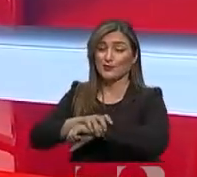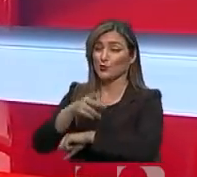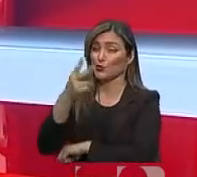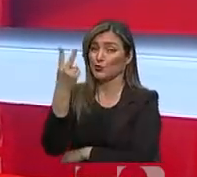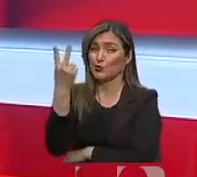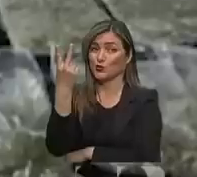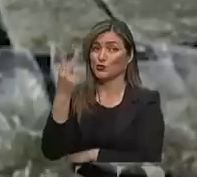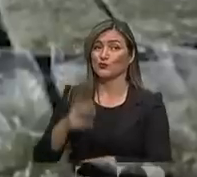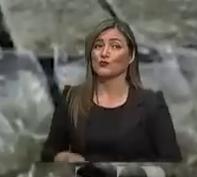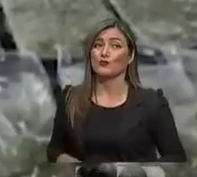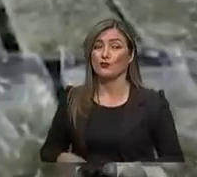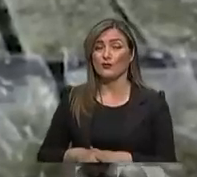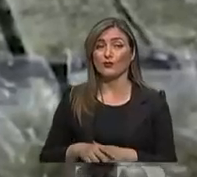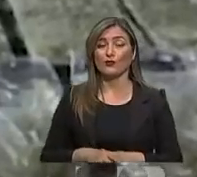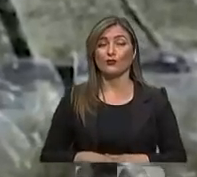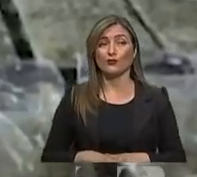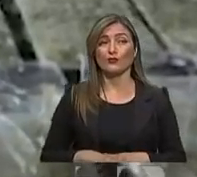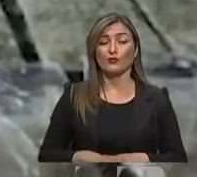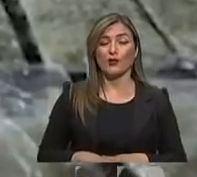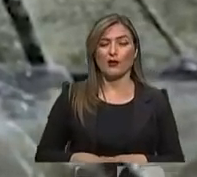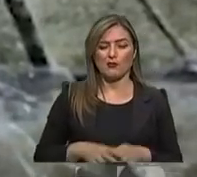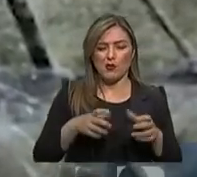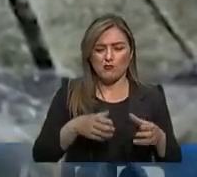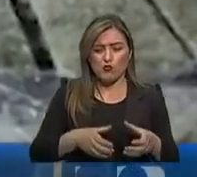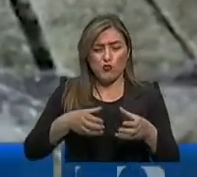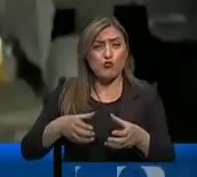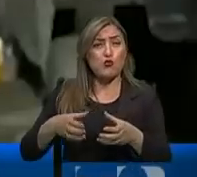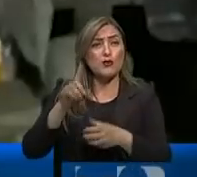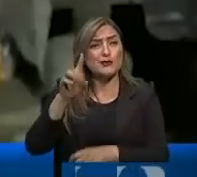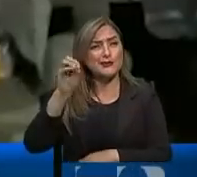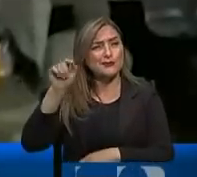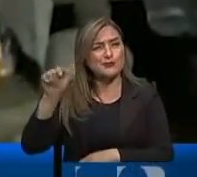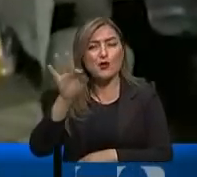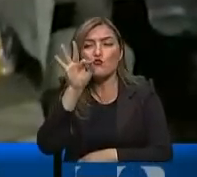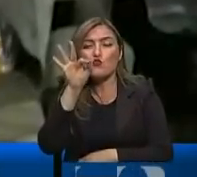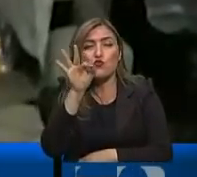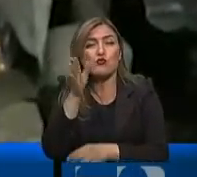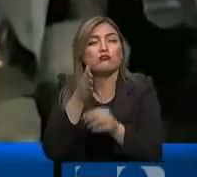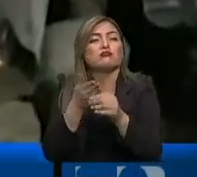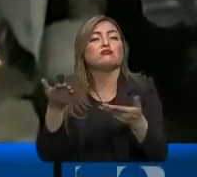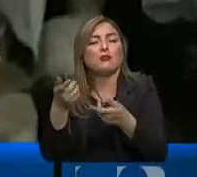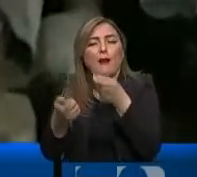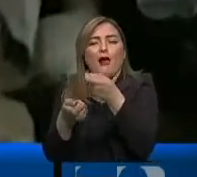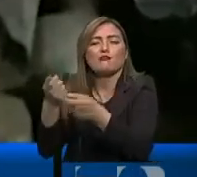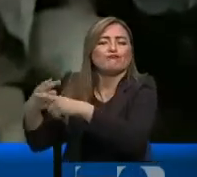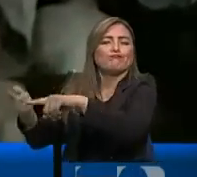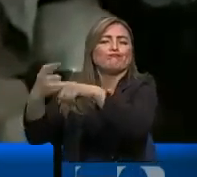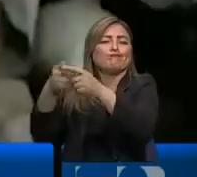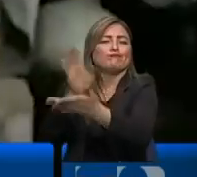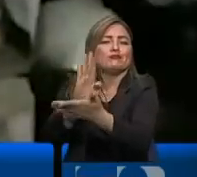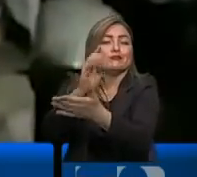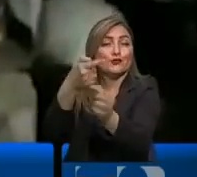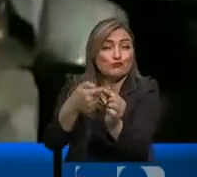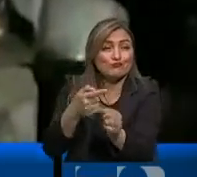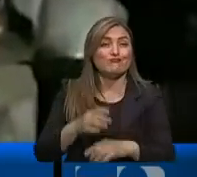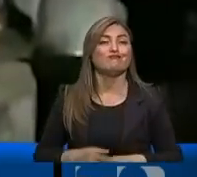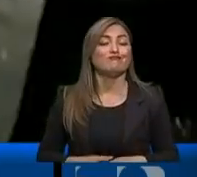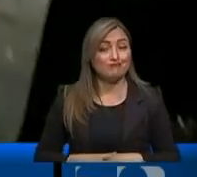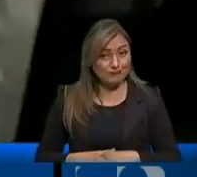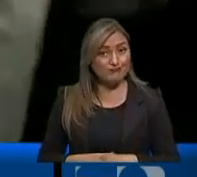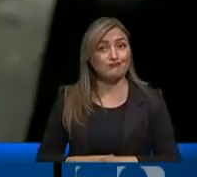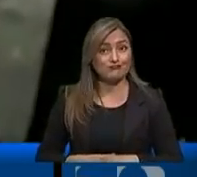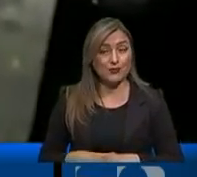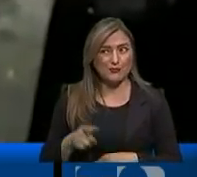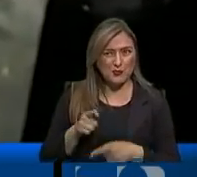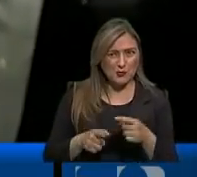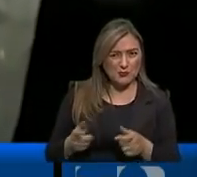dos personas. Son al menos 100.000 dosis de marihuana que pretendían ser vendidas en diferentes barrios de Quito. Sin embargo,